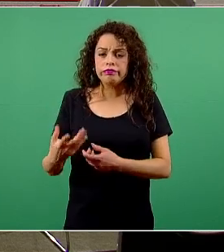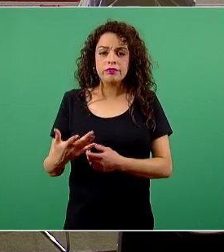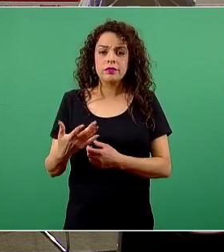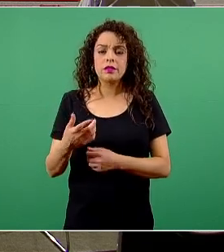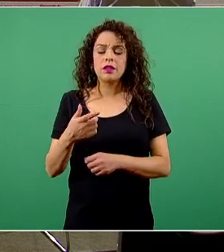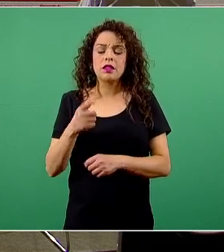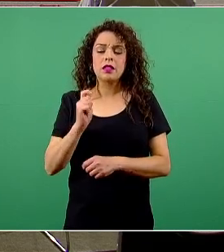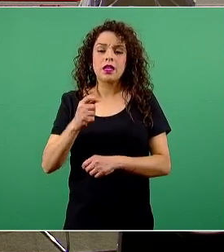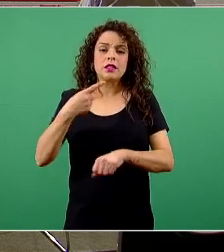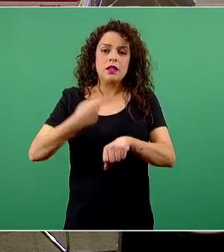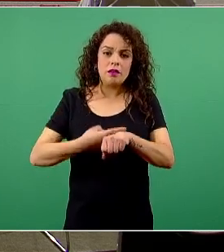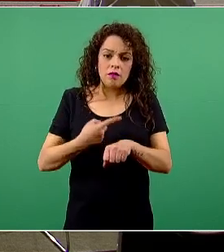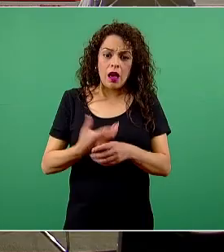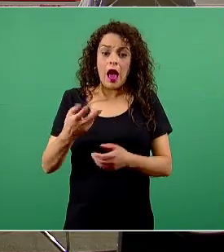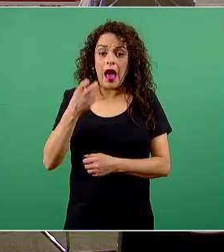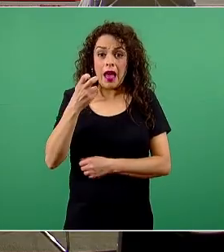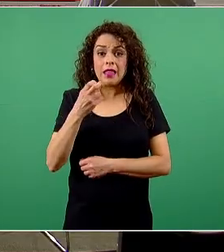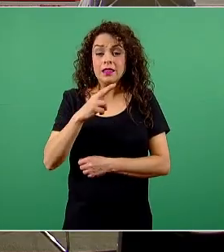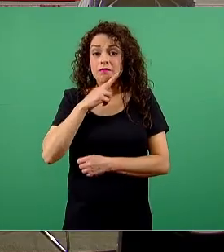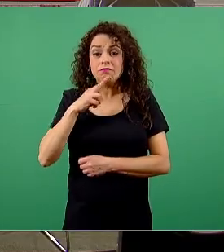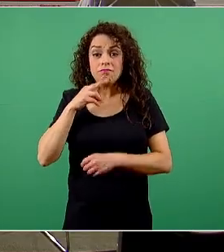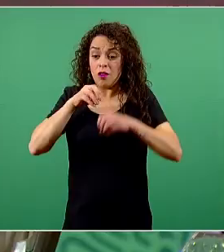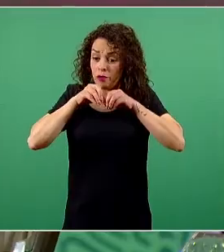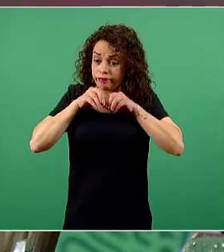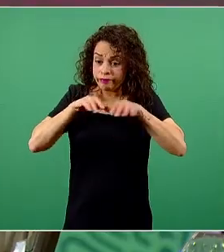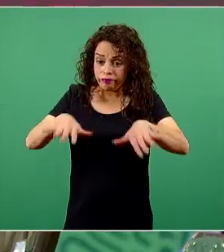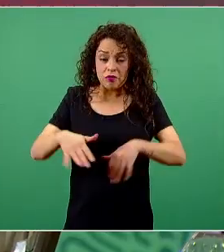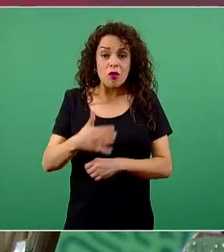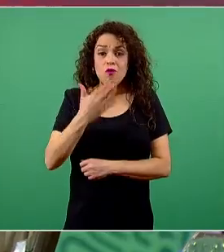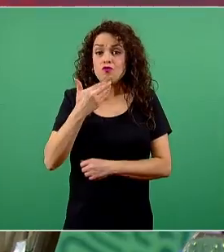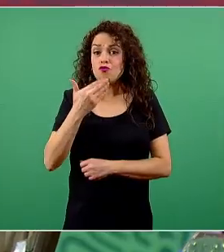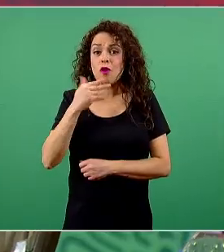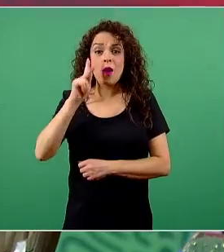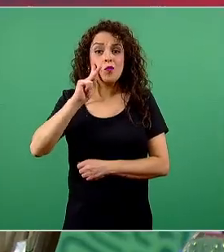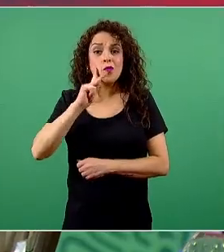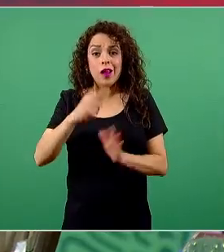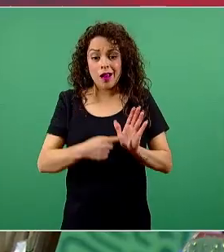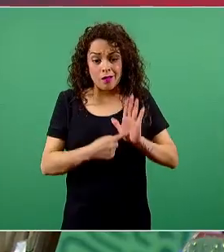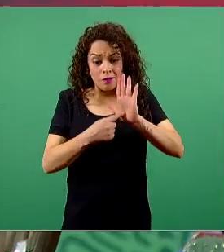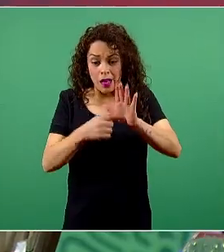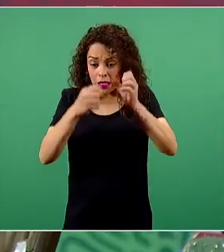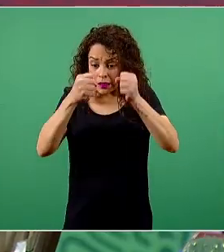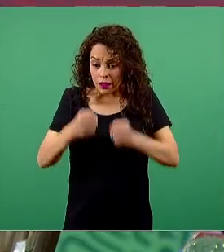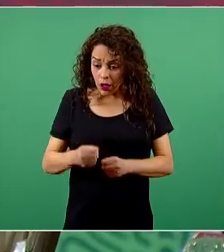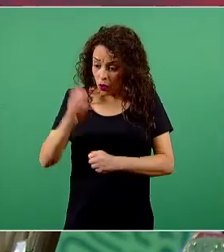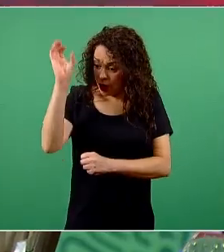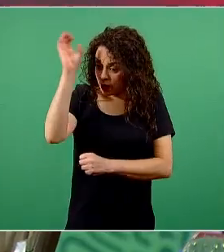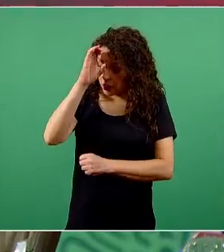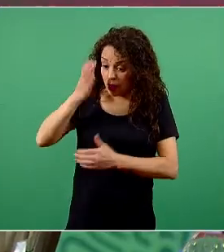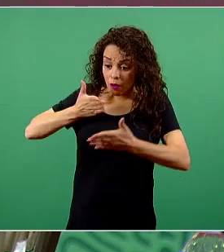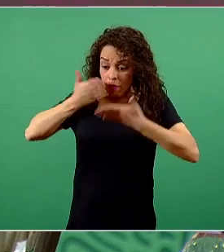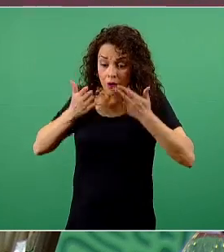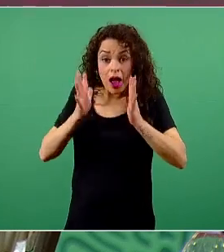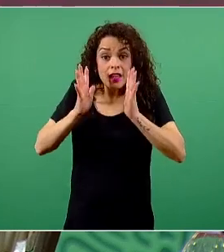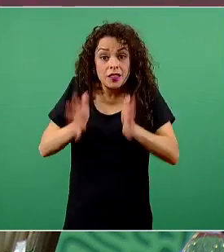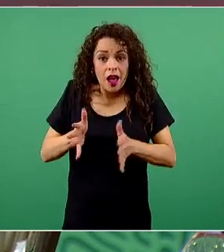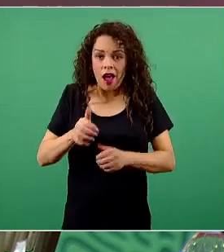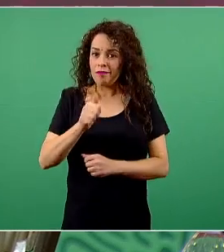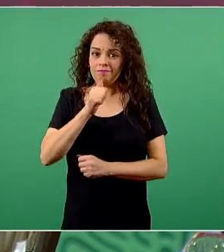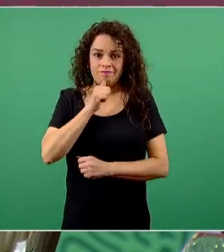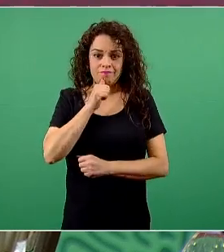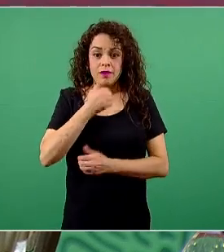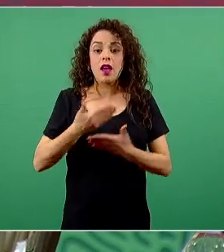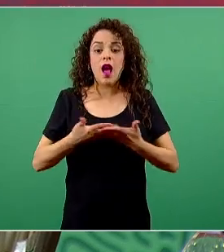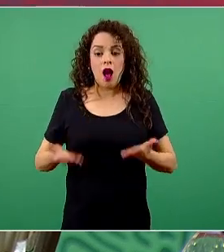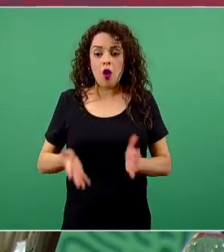las noticias sin que tengan un sustento científico sólido. Entonces, en este caso tenemos un estudio hecho en México,